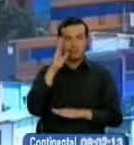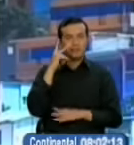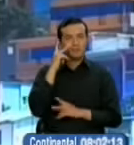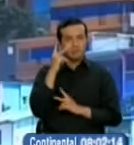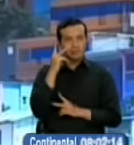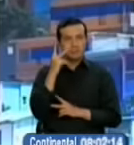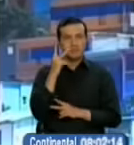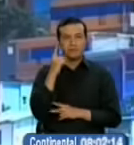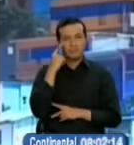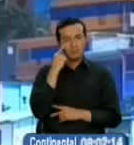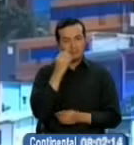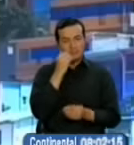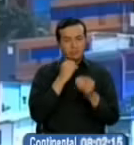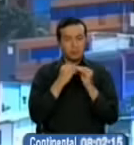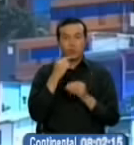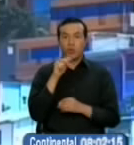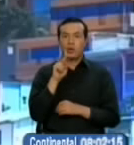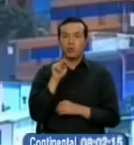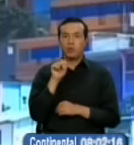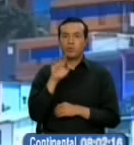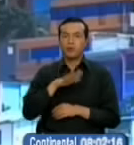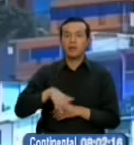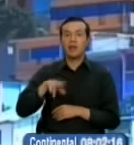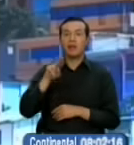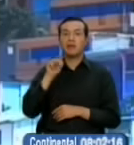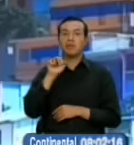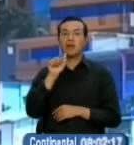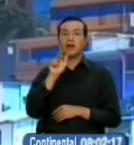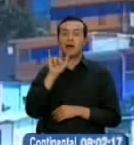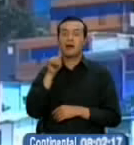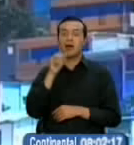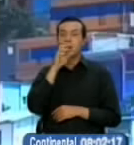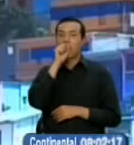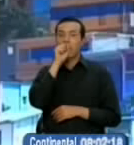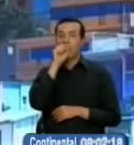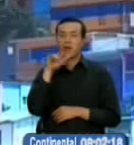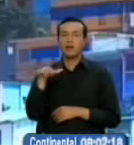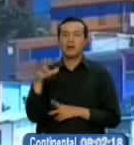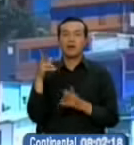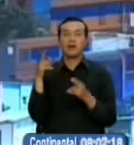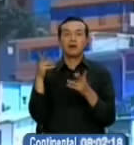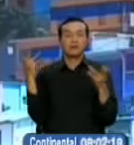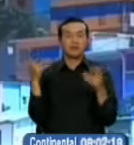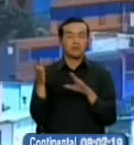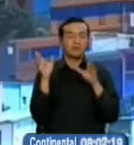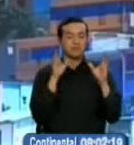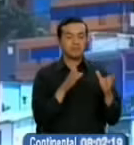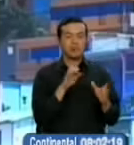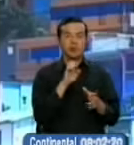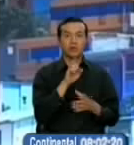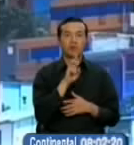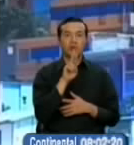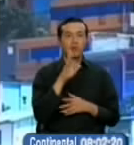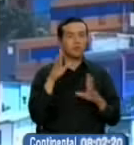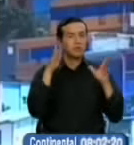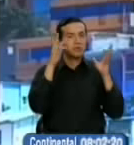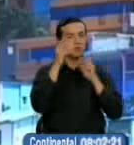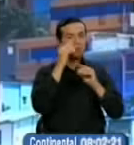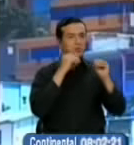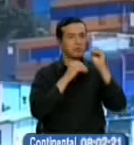abrir el apetito. Guadalupe Ayoví va a estar en Naranjal, en la provincia del Guayas, en la capital del cangrejo, y Eduardo Córdoba en otro festival